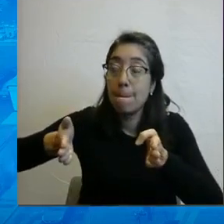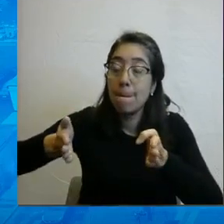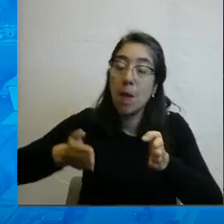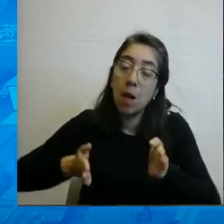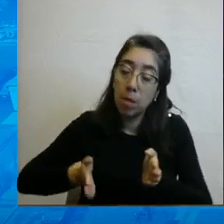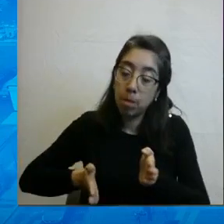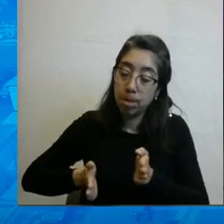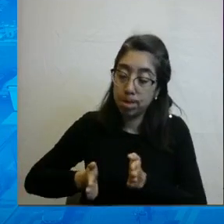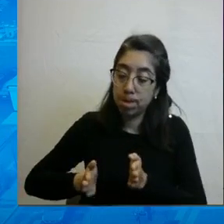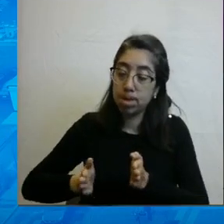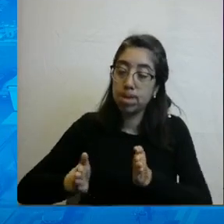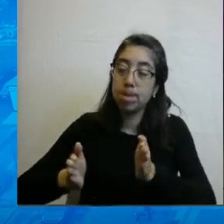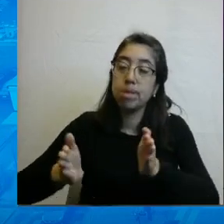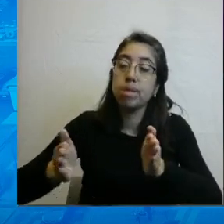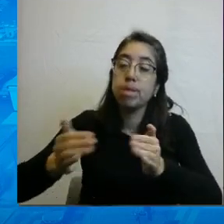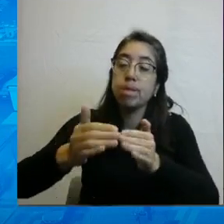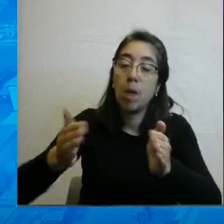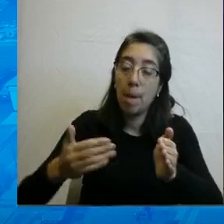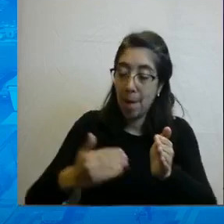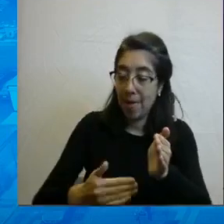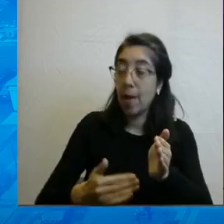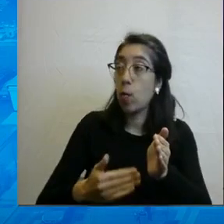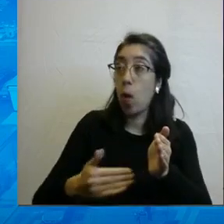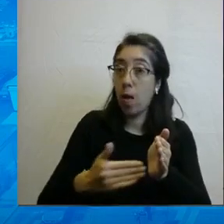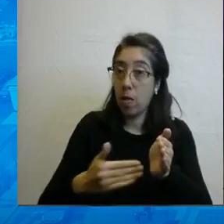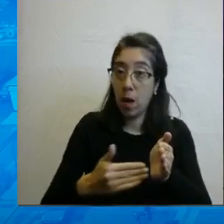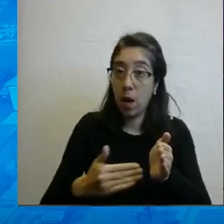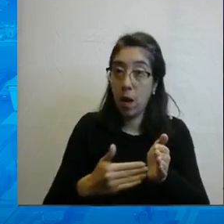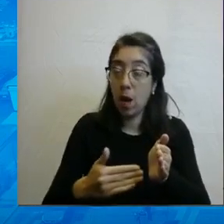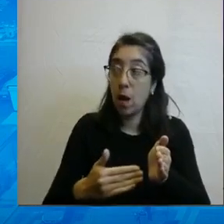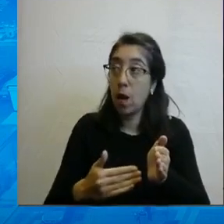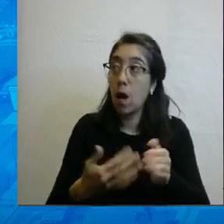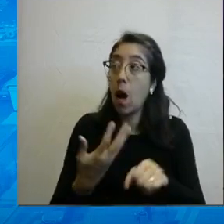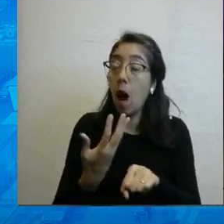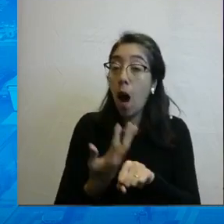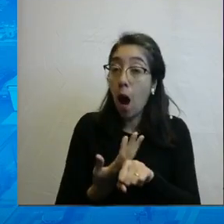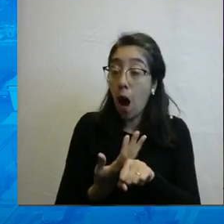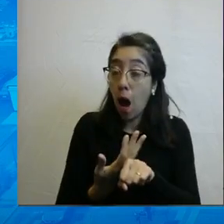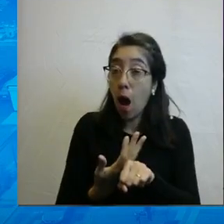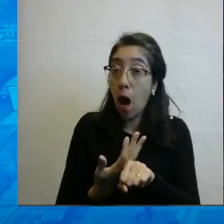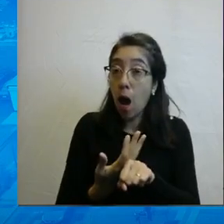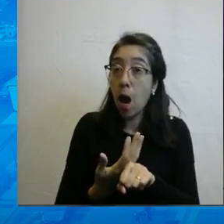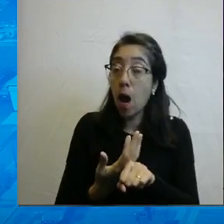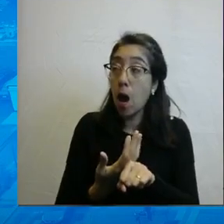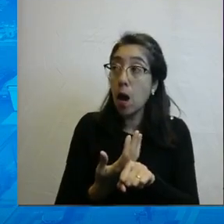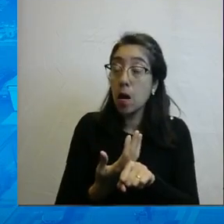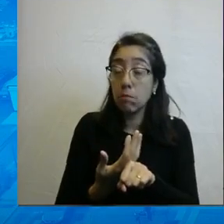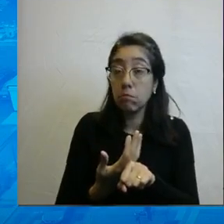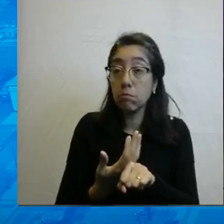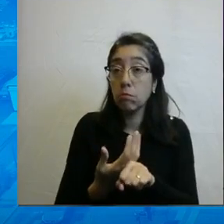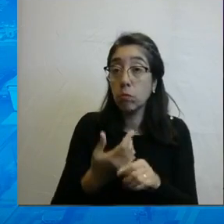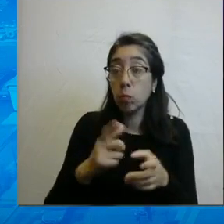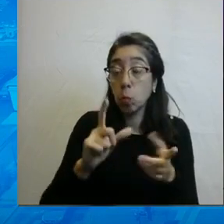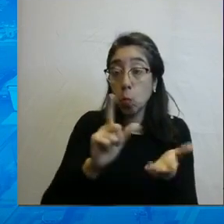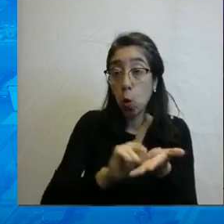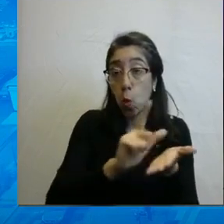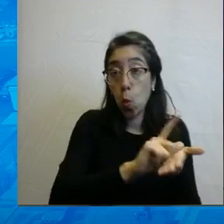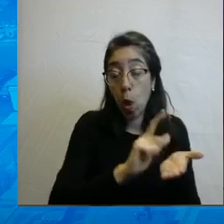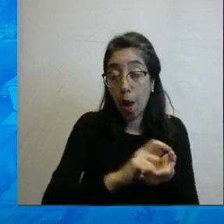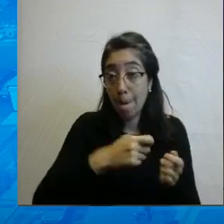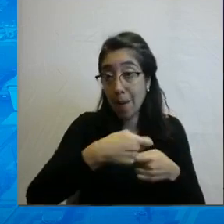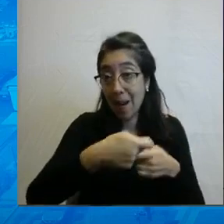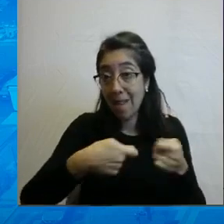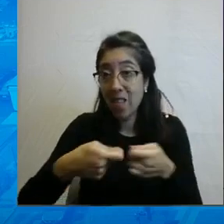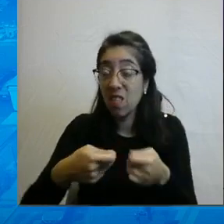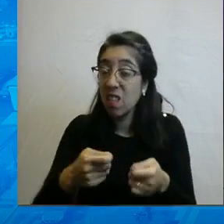no toda la cuadra. Es media cuadra. La otra media cuadra hay locales y ahí es donde no entra el turista, la media cuadra que está ahí. Que